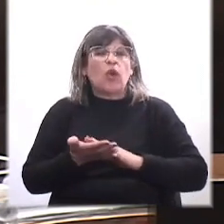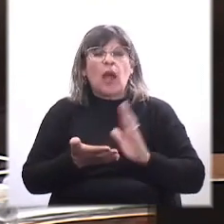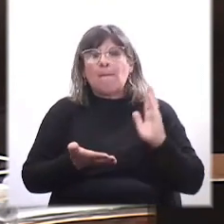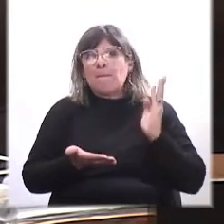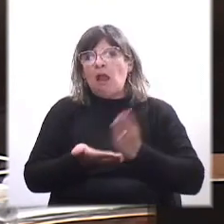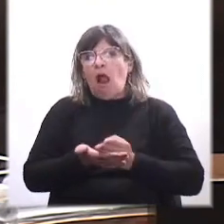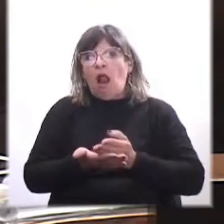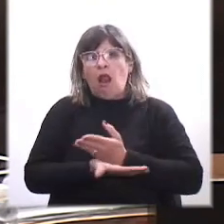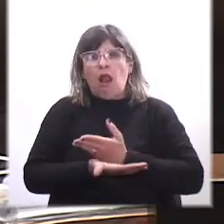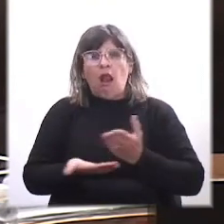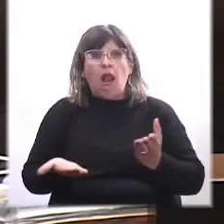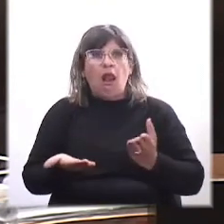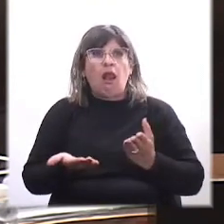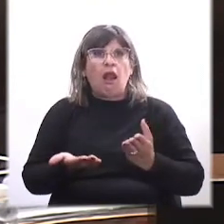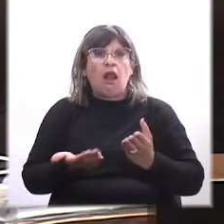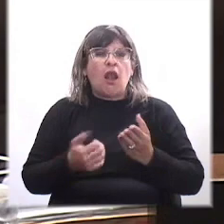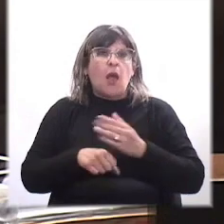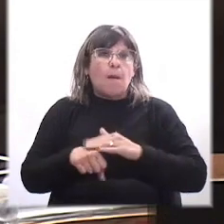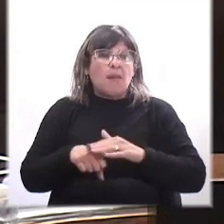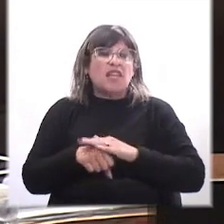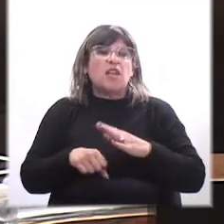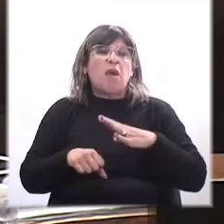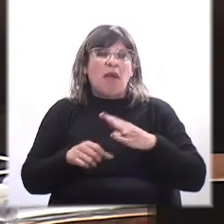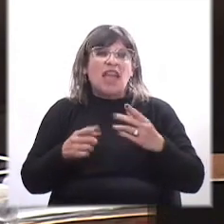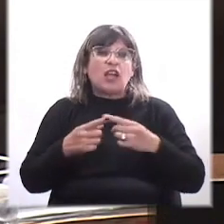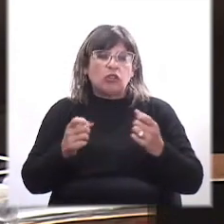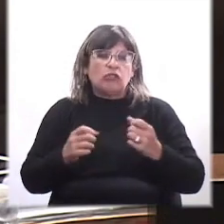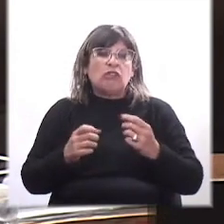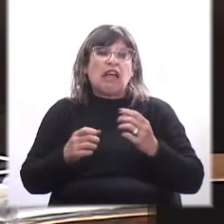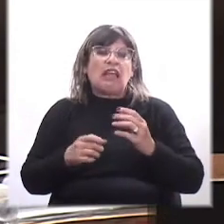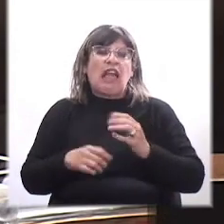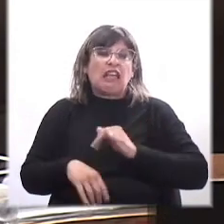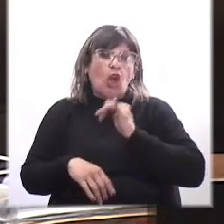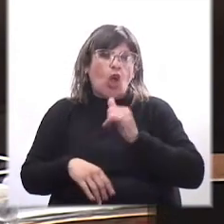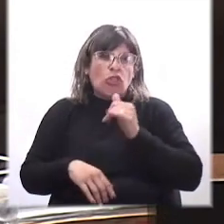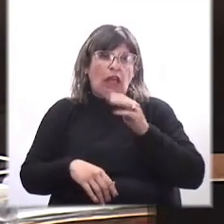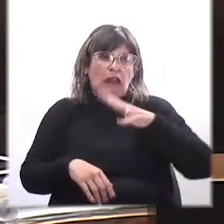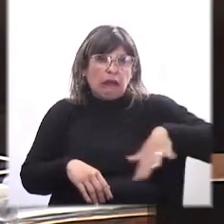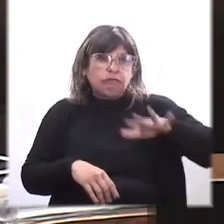penal, mínimamente hay cosas que tenemos que contarle a la gente,